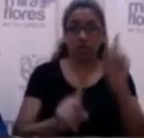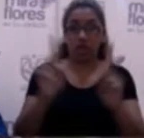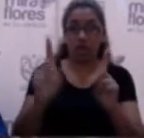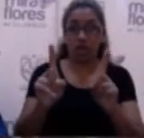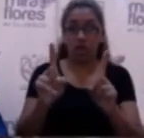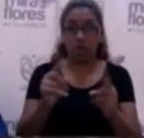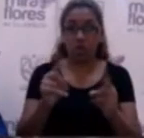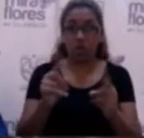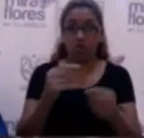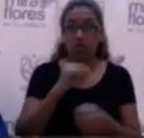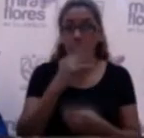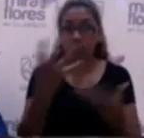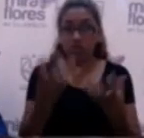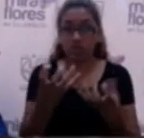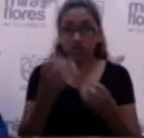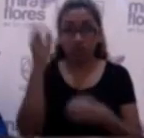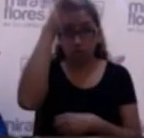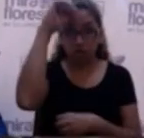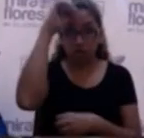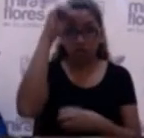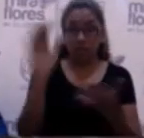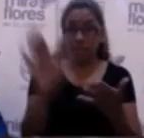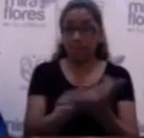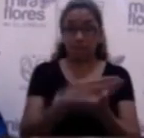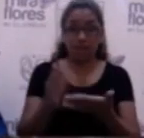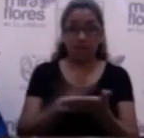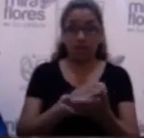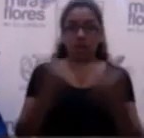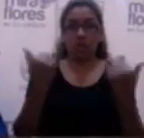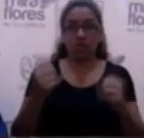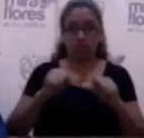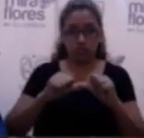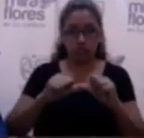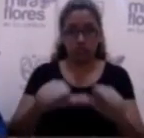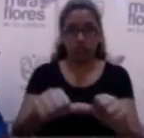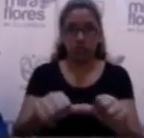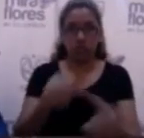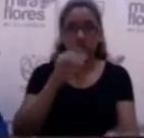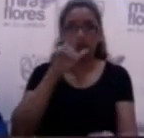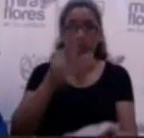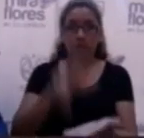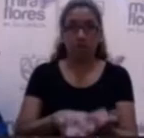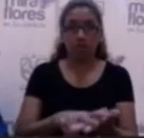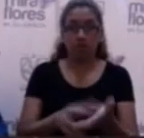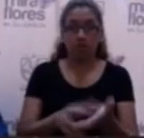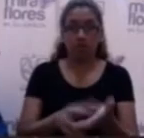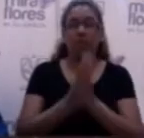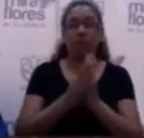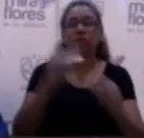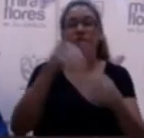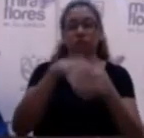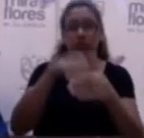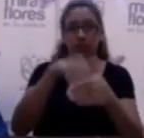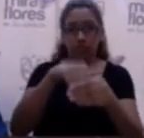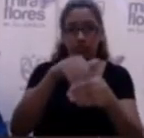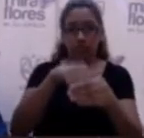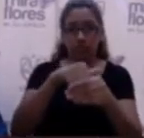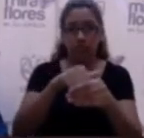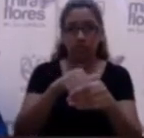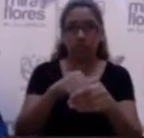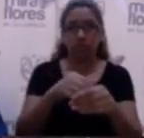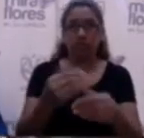Sí, un acta de sesión ordinaria del 12 de diciembre del año 2017. ¿Alguna observación con relación